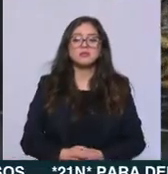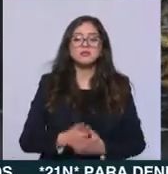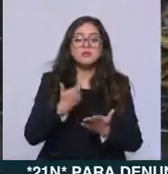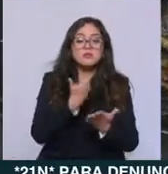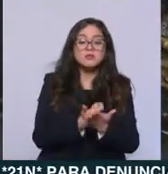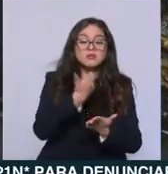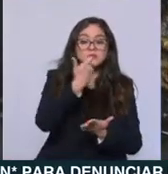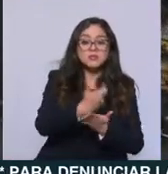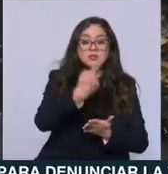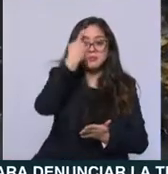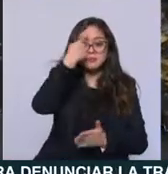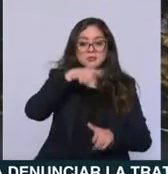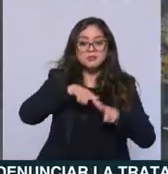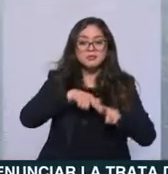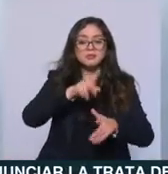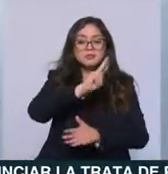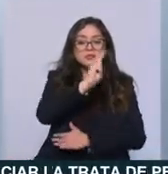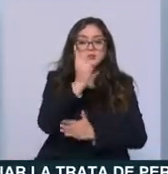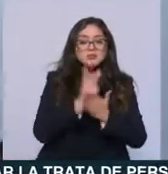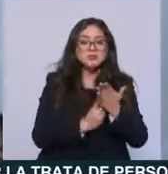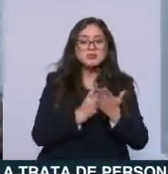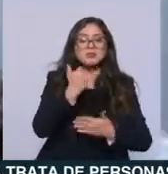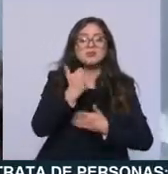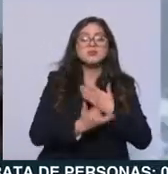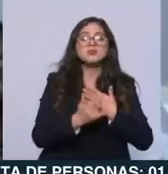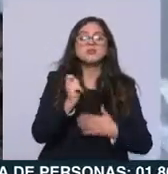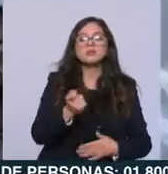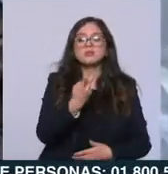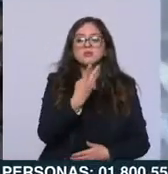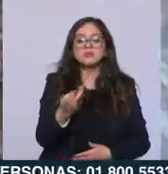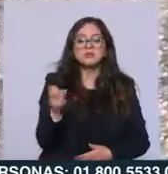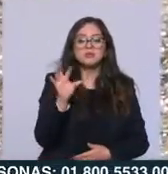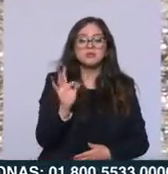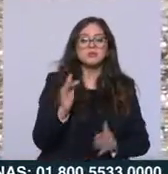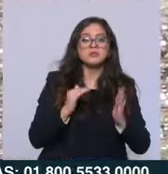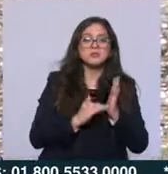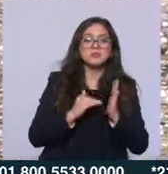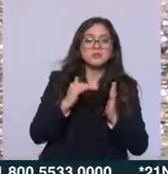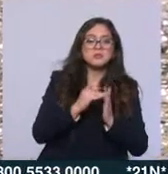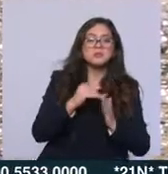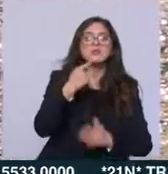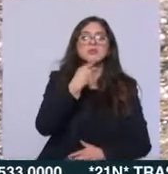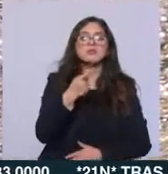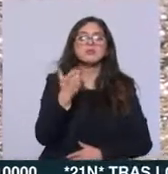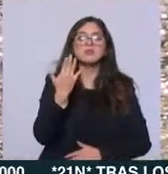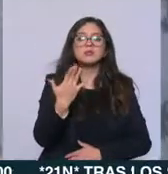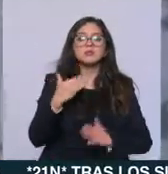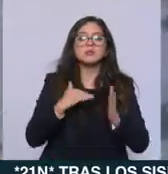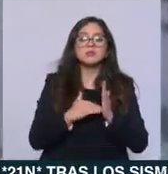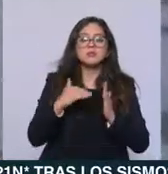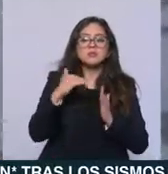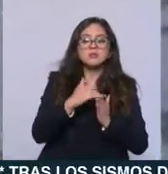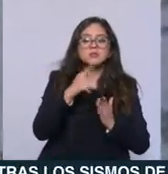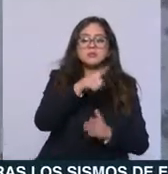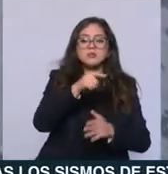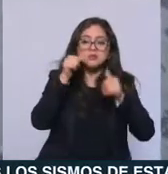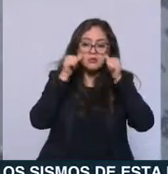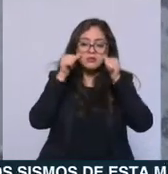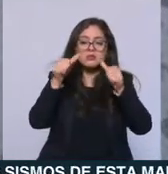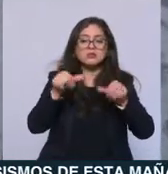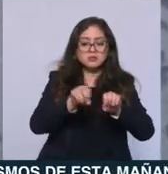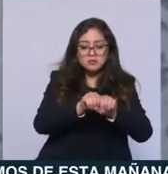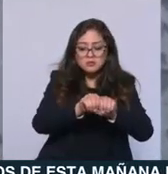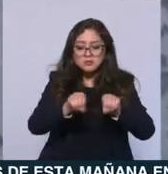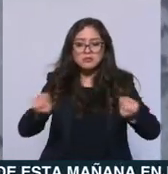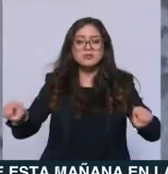tiene destinado para las obras de drenaje es de 240 millones de pesos y 150 millones de pesos para la atención a conectores que